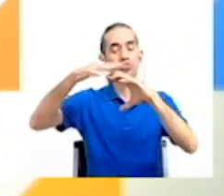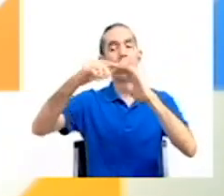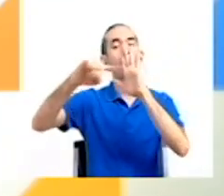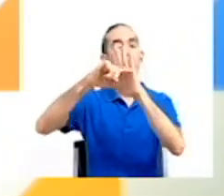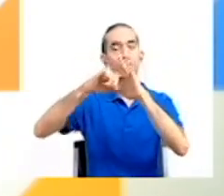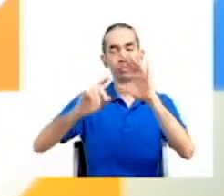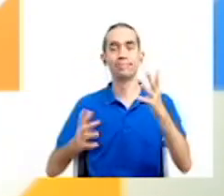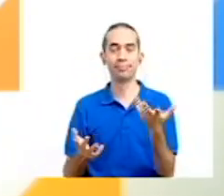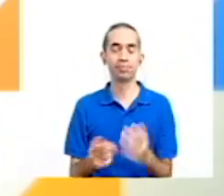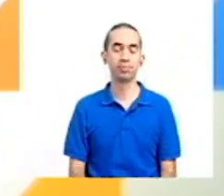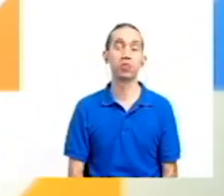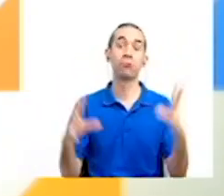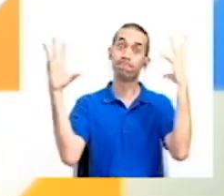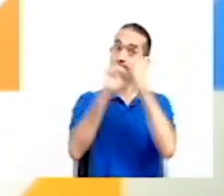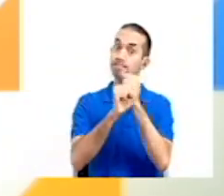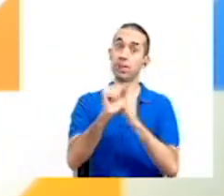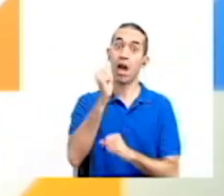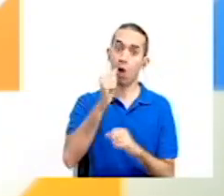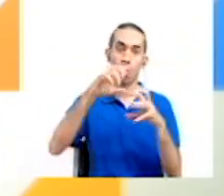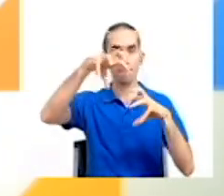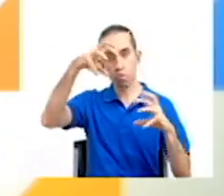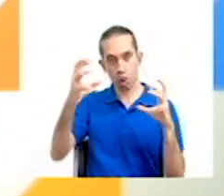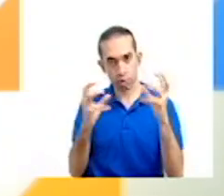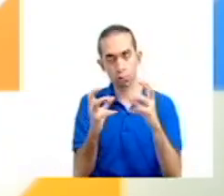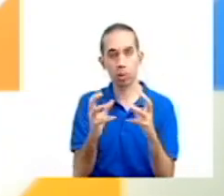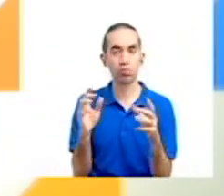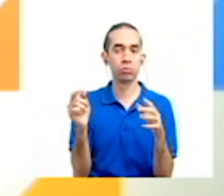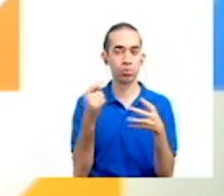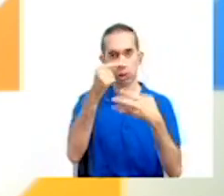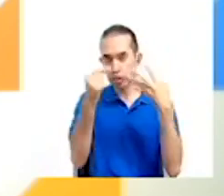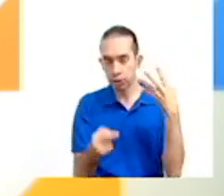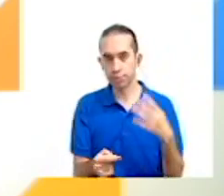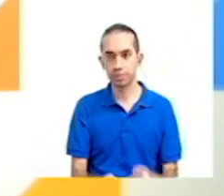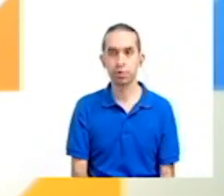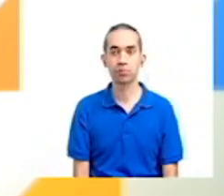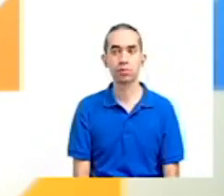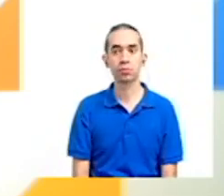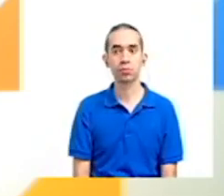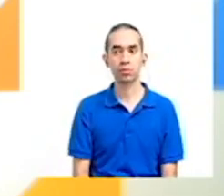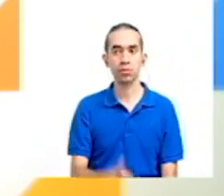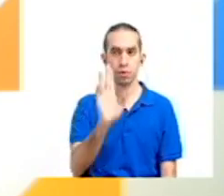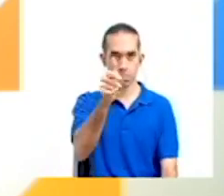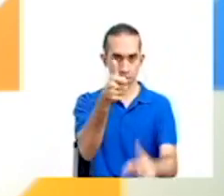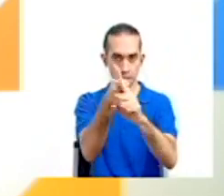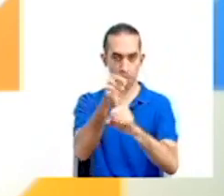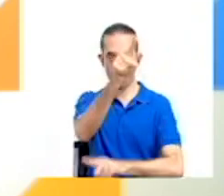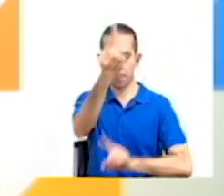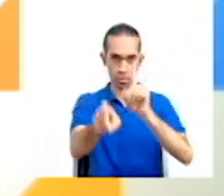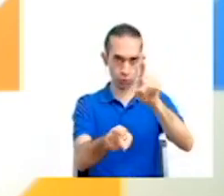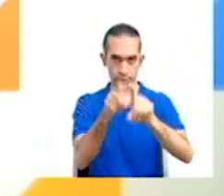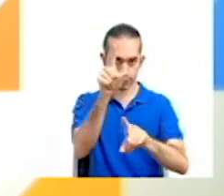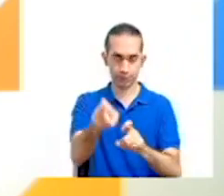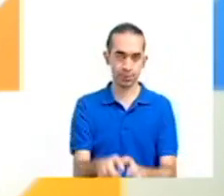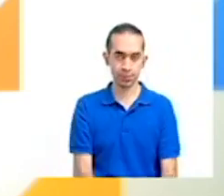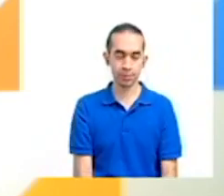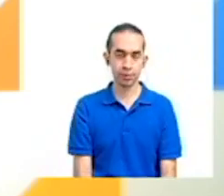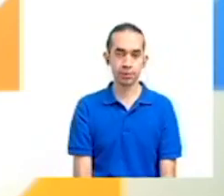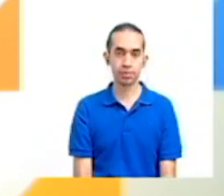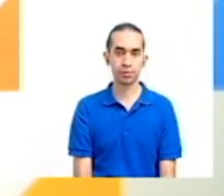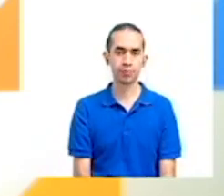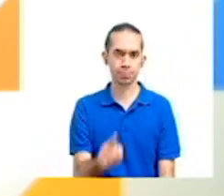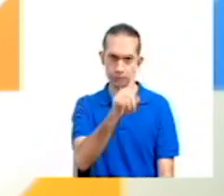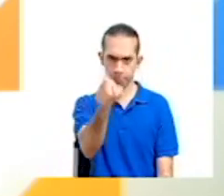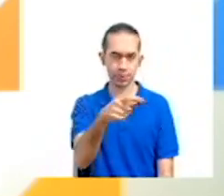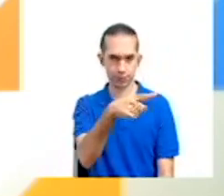del agua y todas sus características. Ahora, quiero que se pregunten ustedes para saber esto. Pregunta,